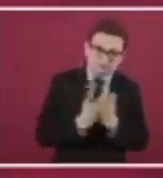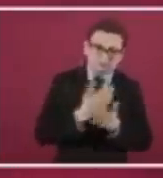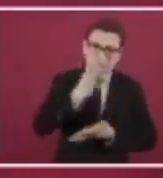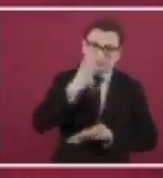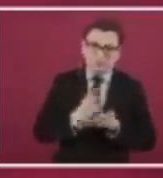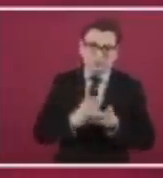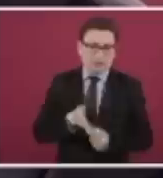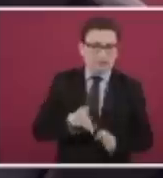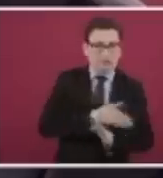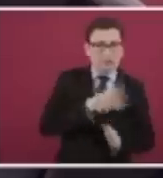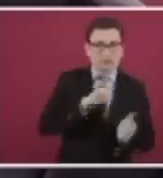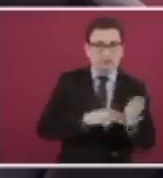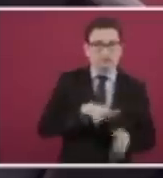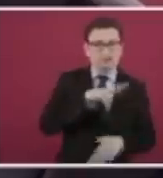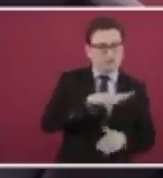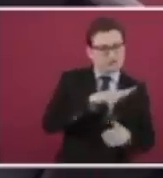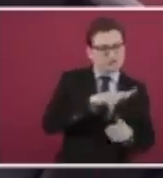18,